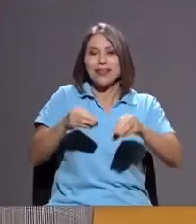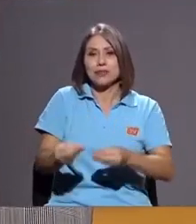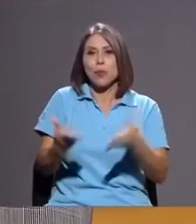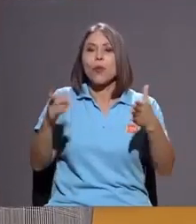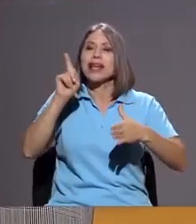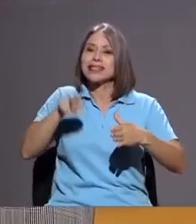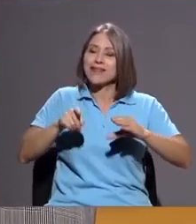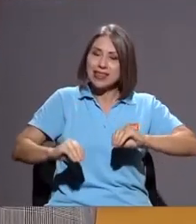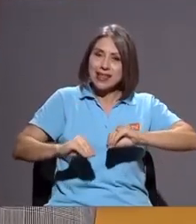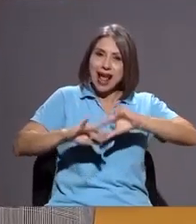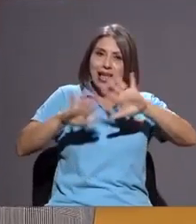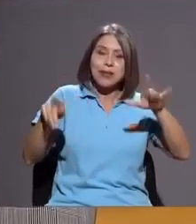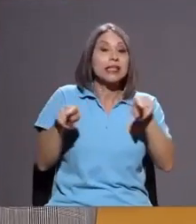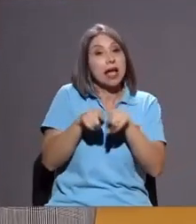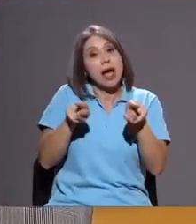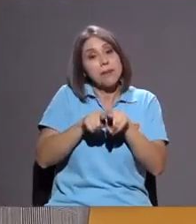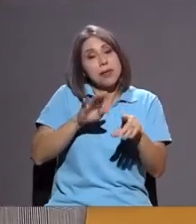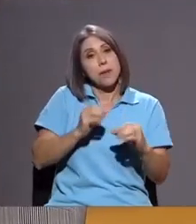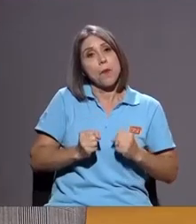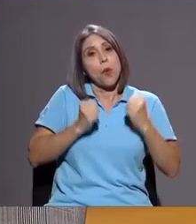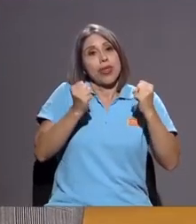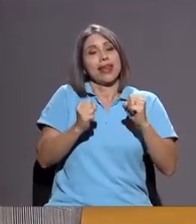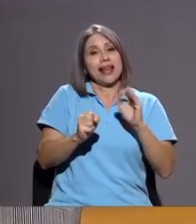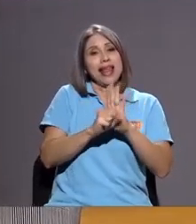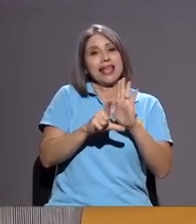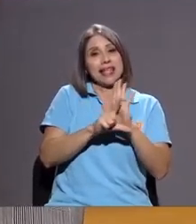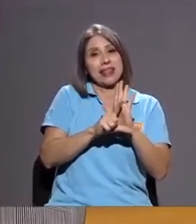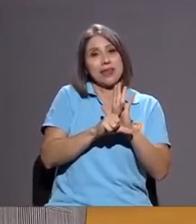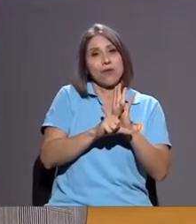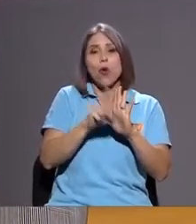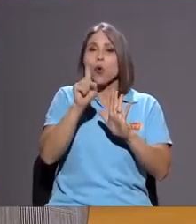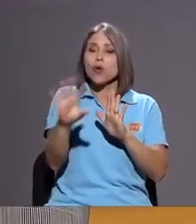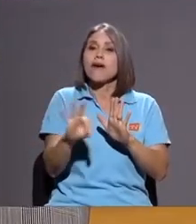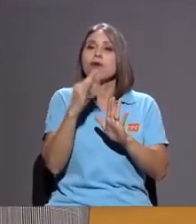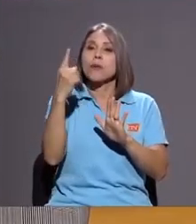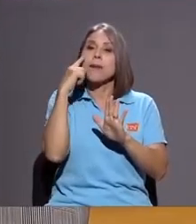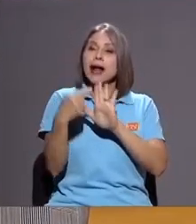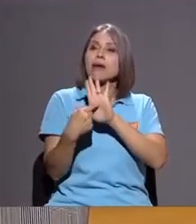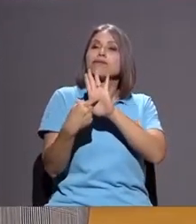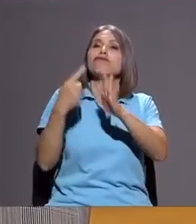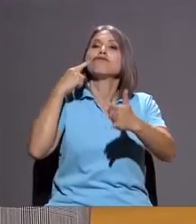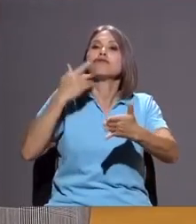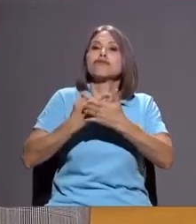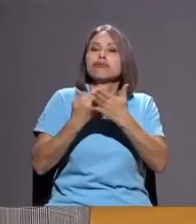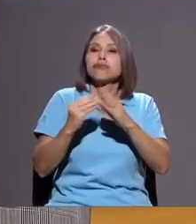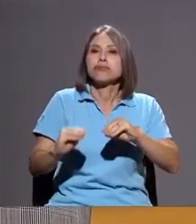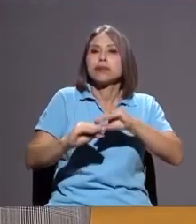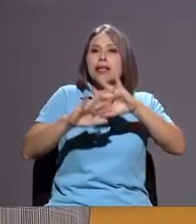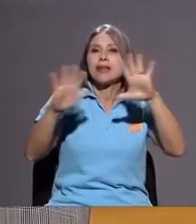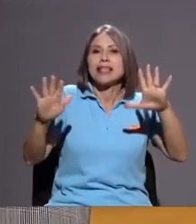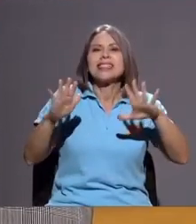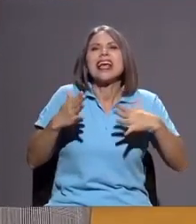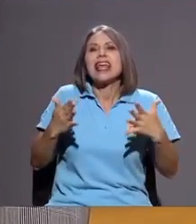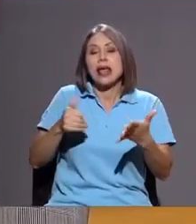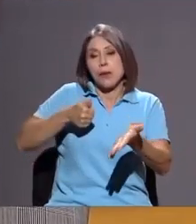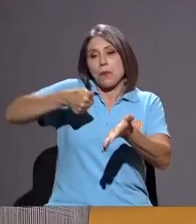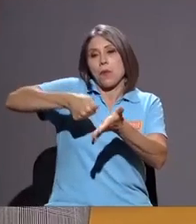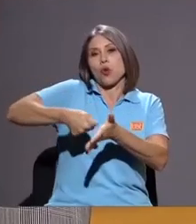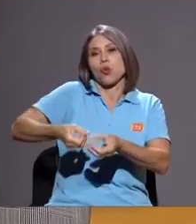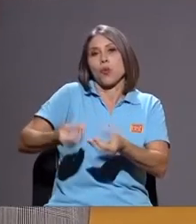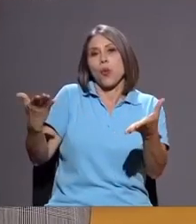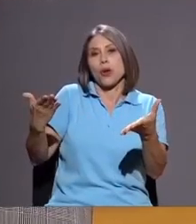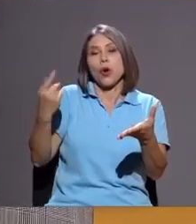y en consecuencia en el poder legislativo. Uno de los mecanismos para expresar esa transparencia es justamente hacer el voto público para que